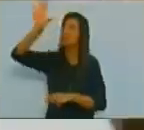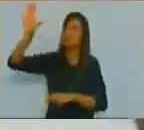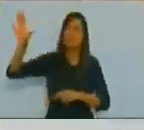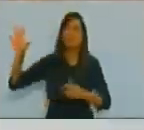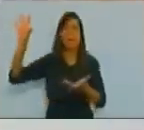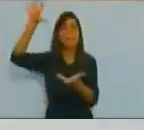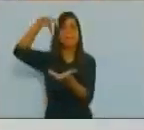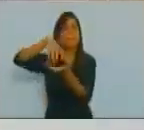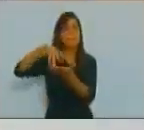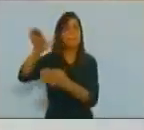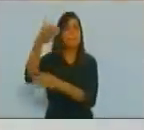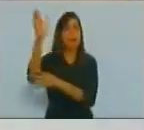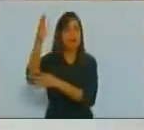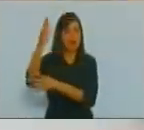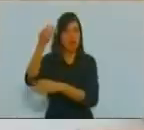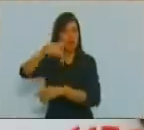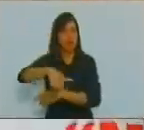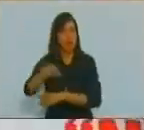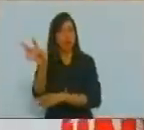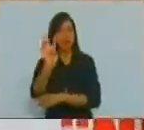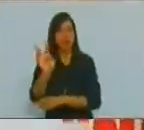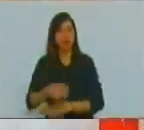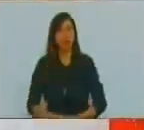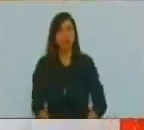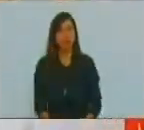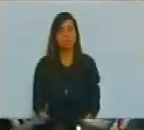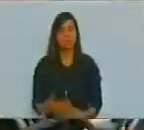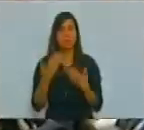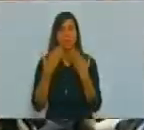joven robert serra gracias